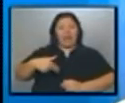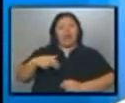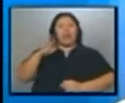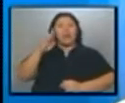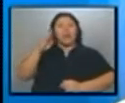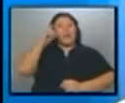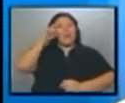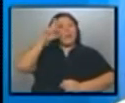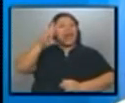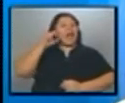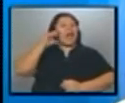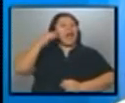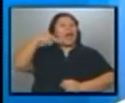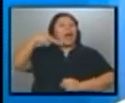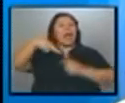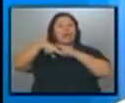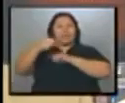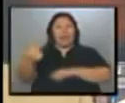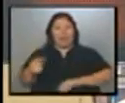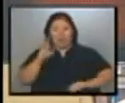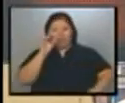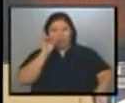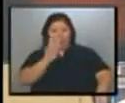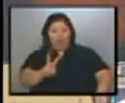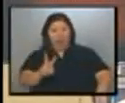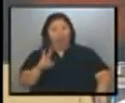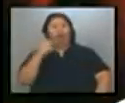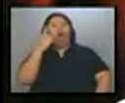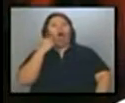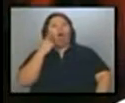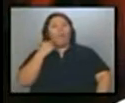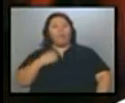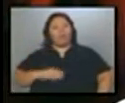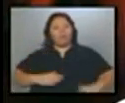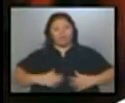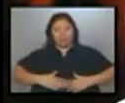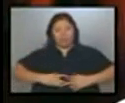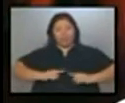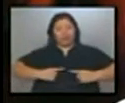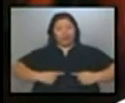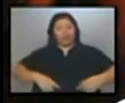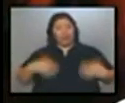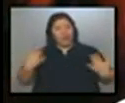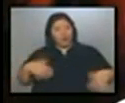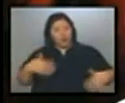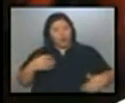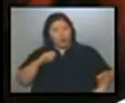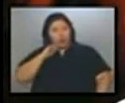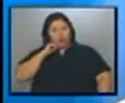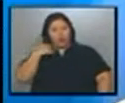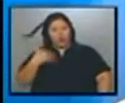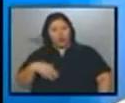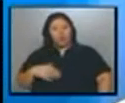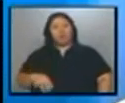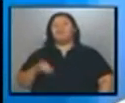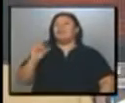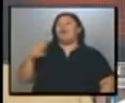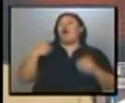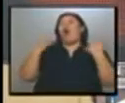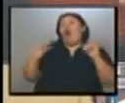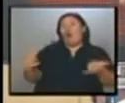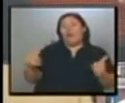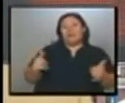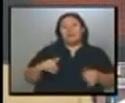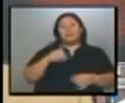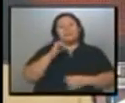Estas son todas producciones de fotos. Miren los abdominales de Martín. Muy bien, ¿no? Bien Martínez. joven, chicos joven. Sí. Les decía... No, pero estábamos hablando de los